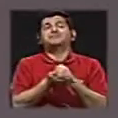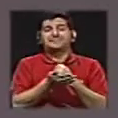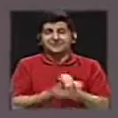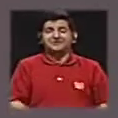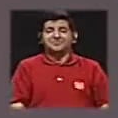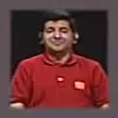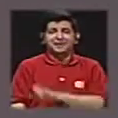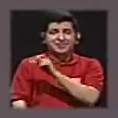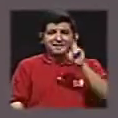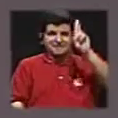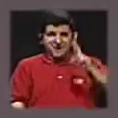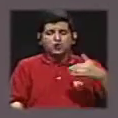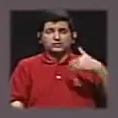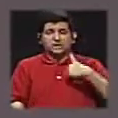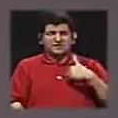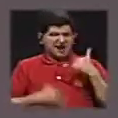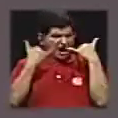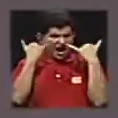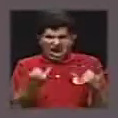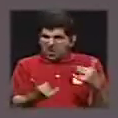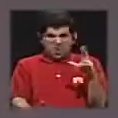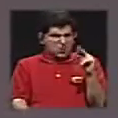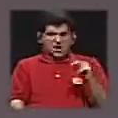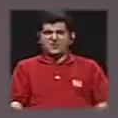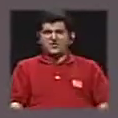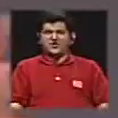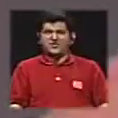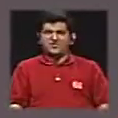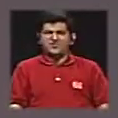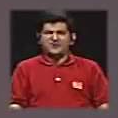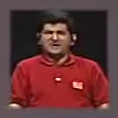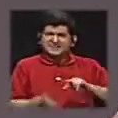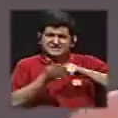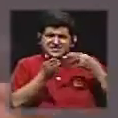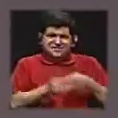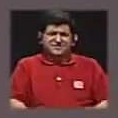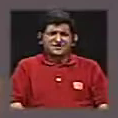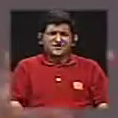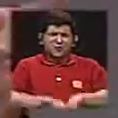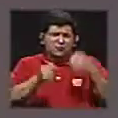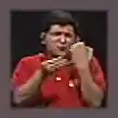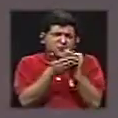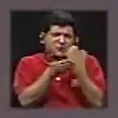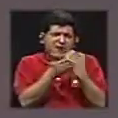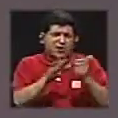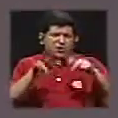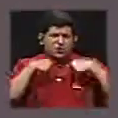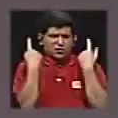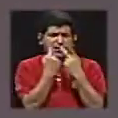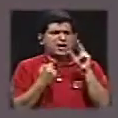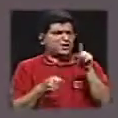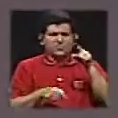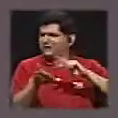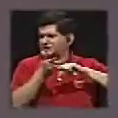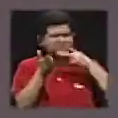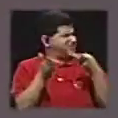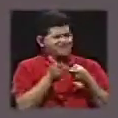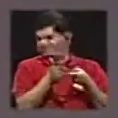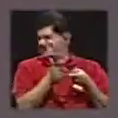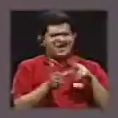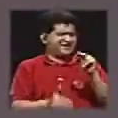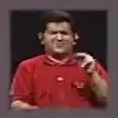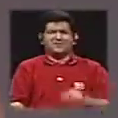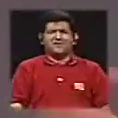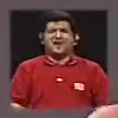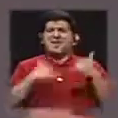Lamentablemente, Costa Rica tiene, y no de ahora. Dejaron en bancarrota, así fue así, dejaron en bancarrota el partido. No es a eso a lo que me refiero. No, lo